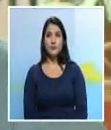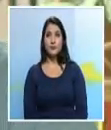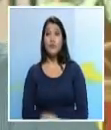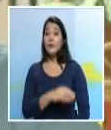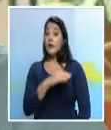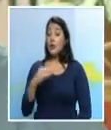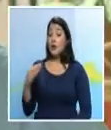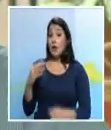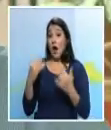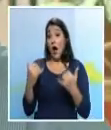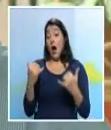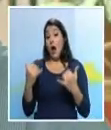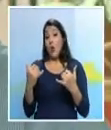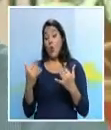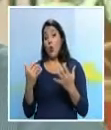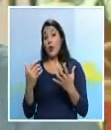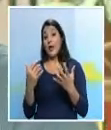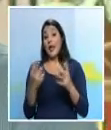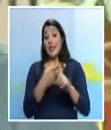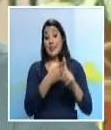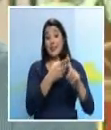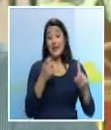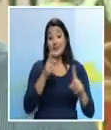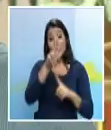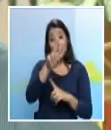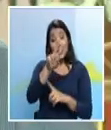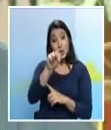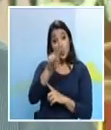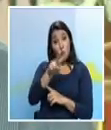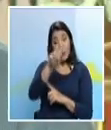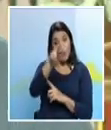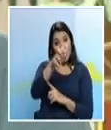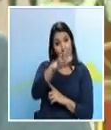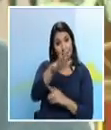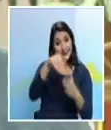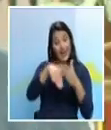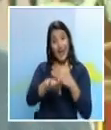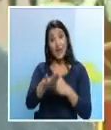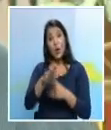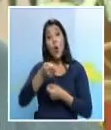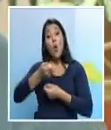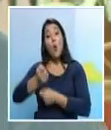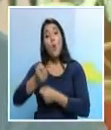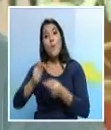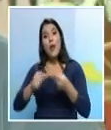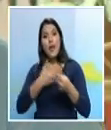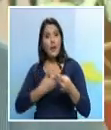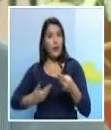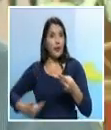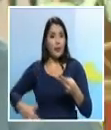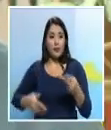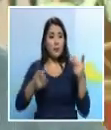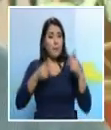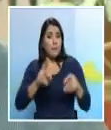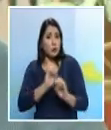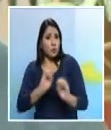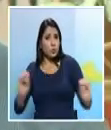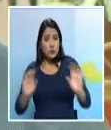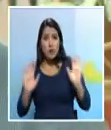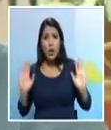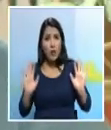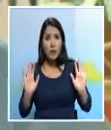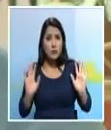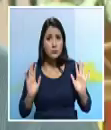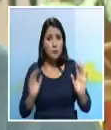que se implementó desde noviembre de 2015 en Upala y en Heredia, no pasó nada. La seguridad se siguió brindando de la